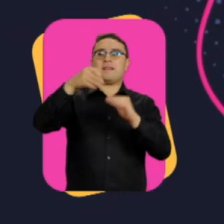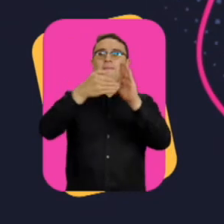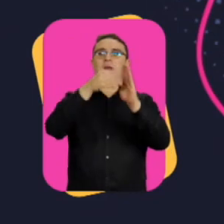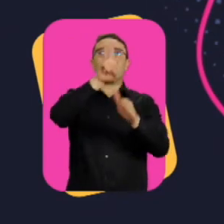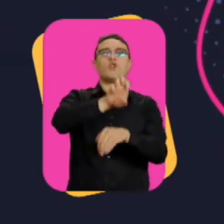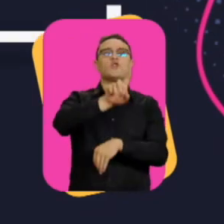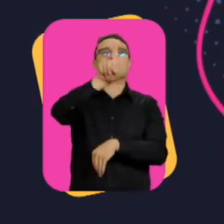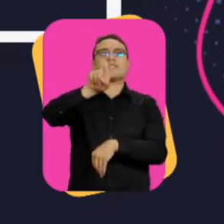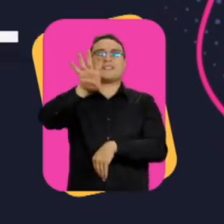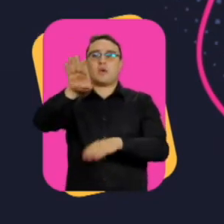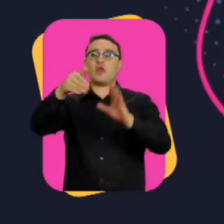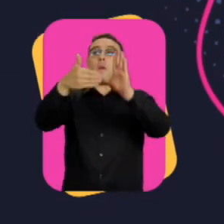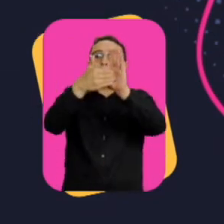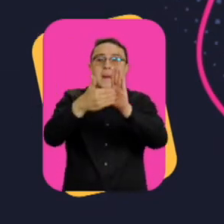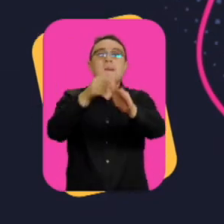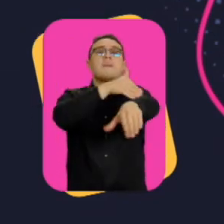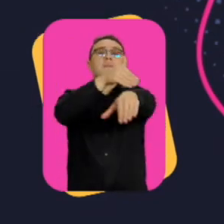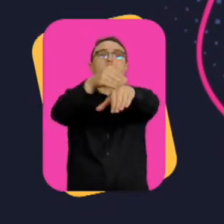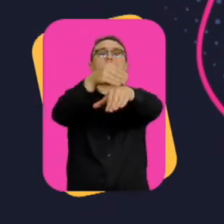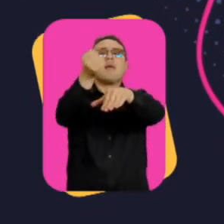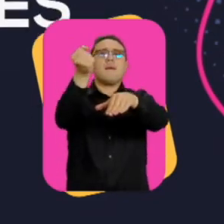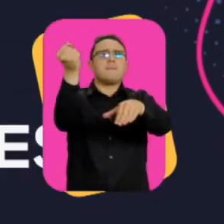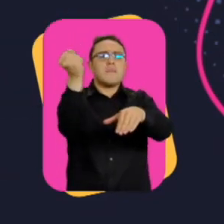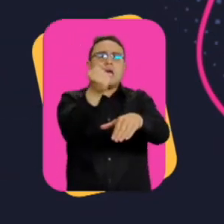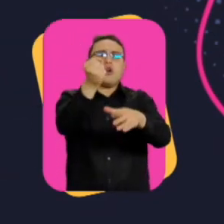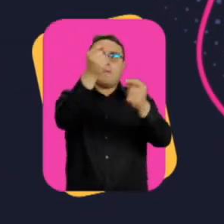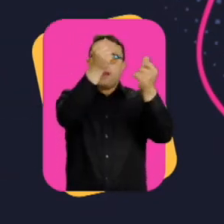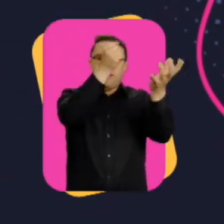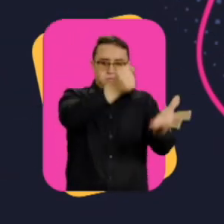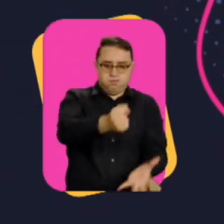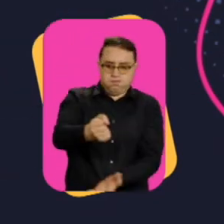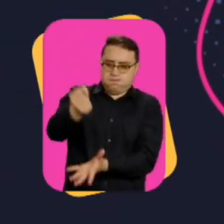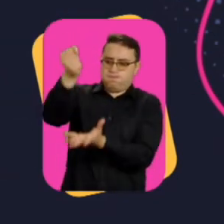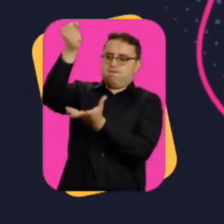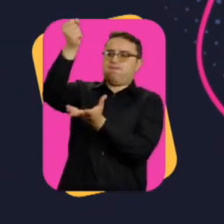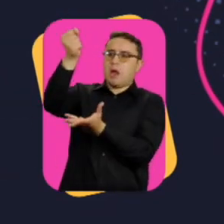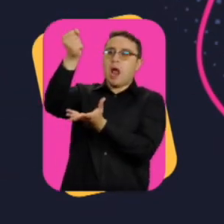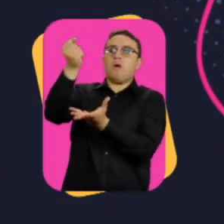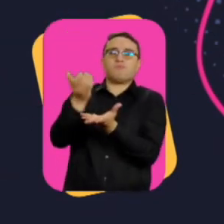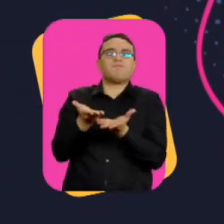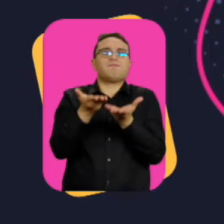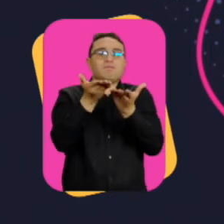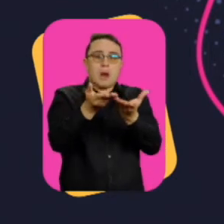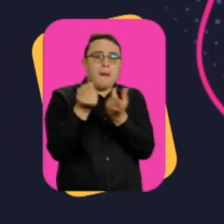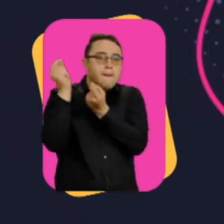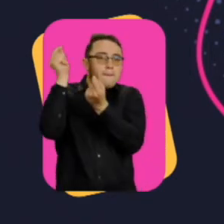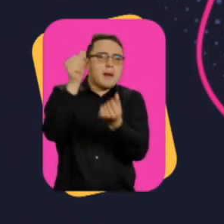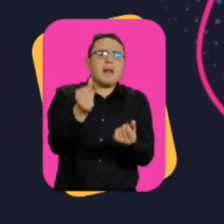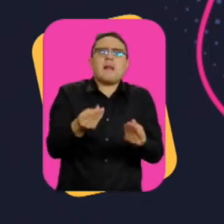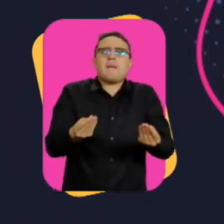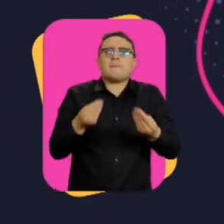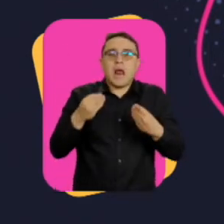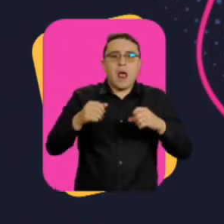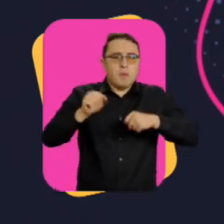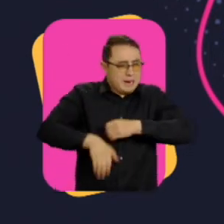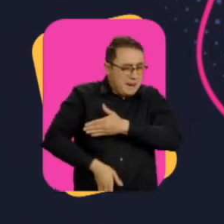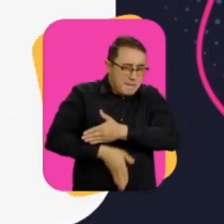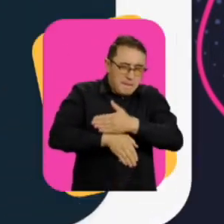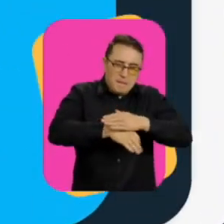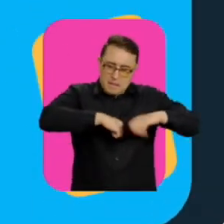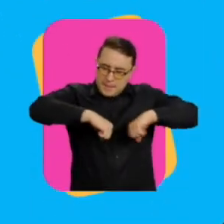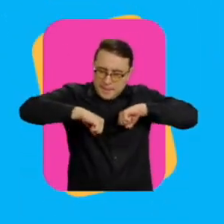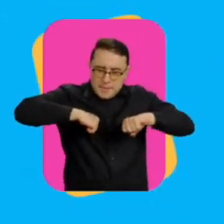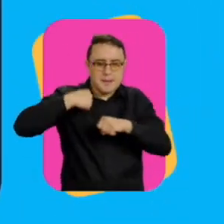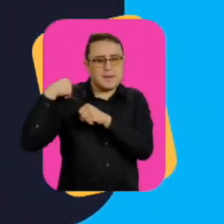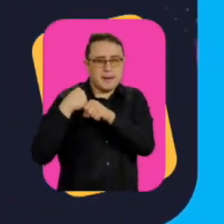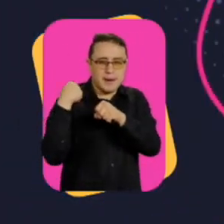3.864.000 millones de pesos de disponibilidad de recursos determinantes para poder operar de forma continua.